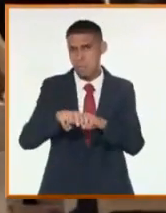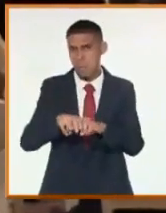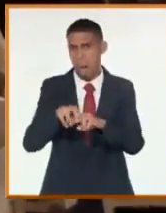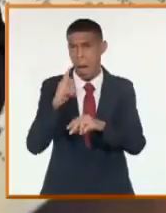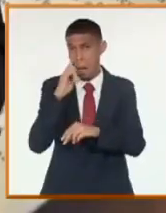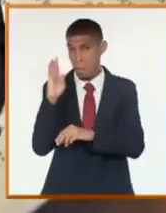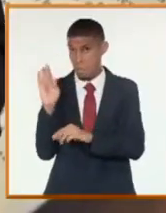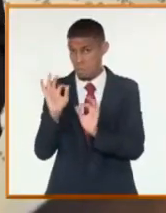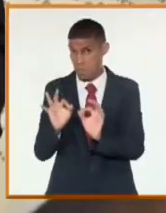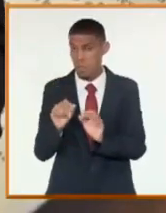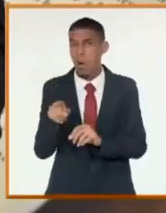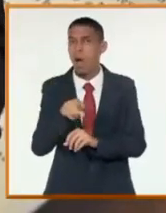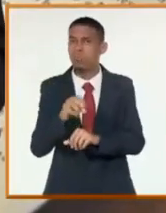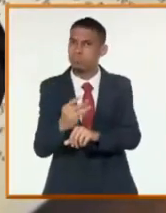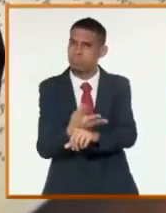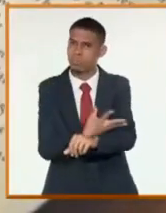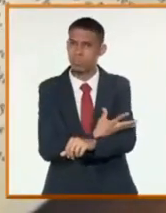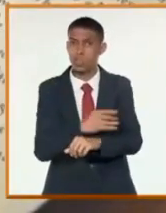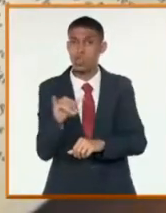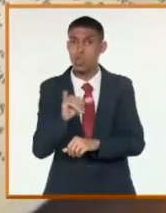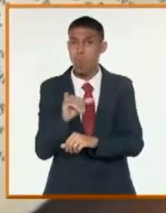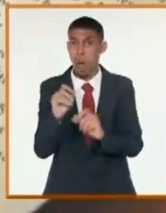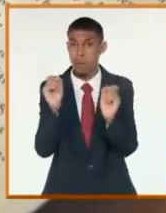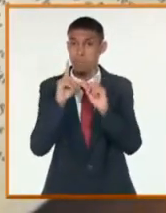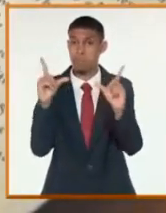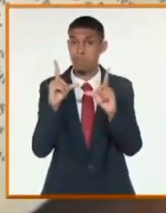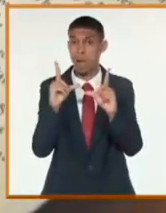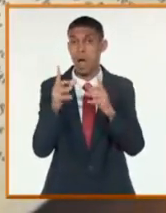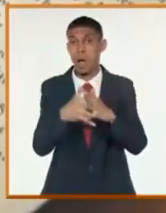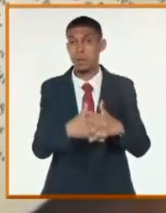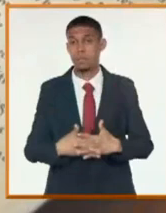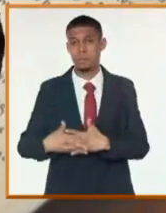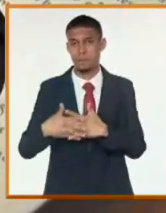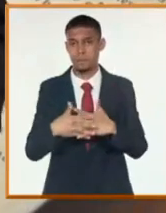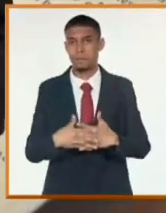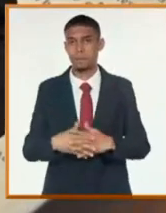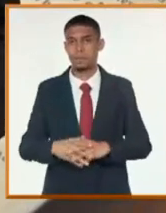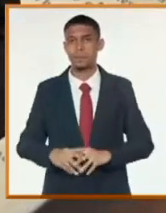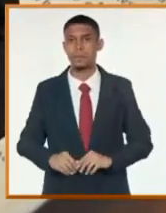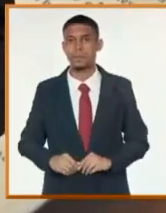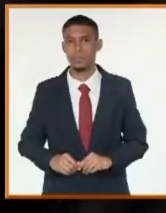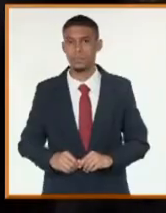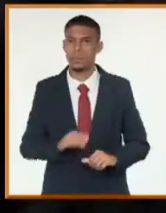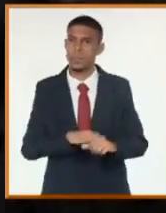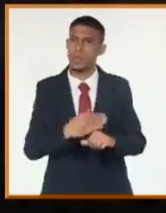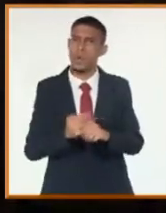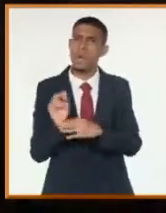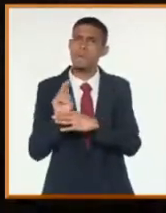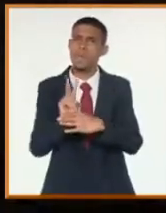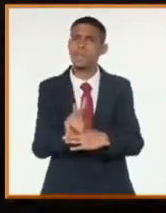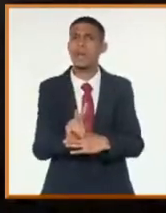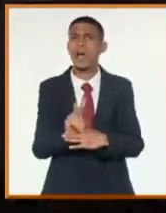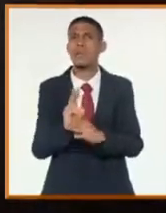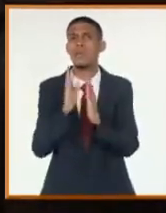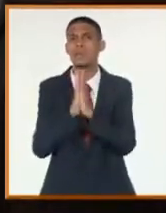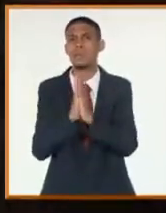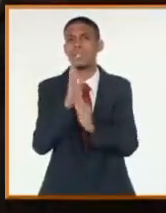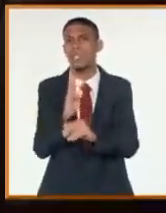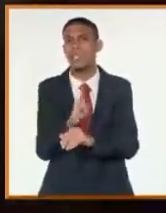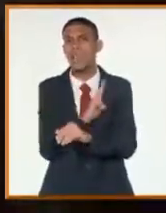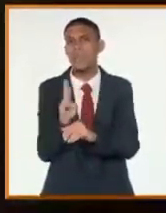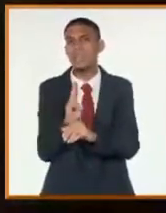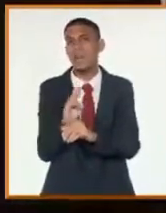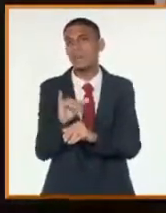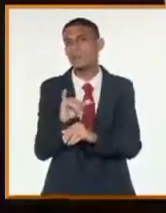repercusión en la sociedad norteamericana. Visitamos la iglesia de la Transfiguración, esa es